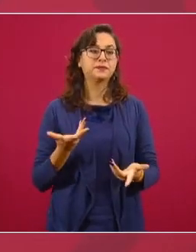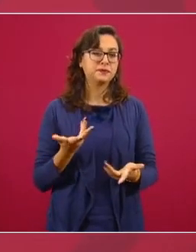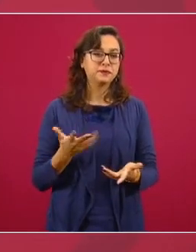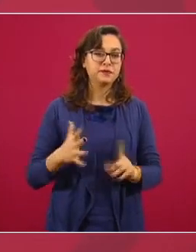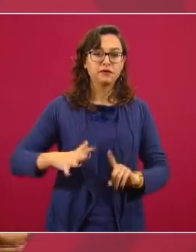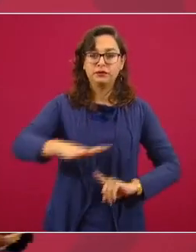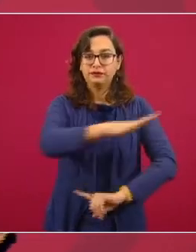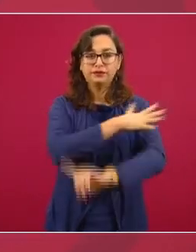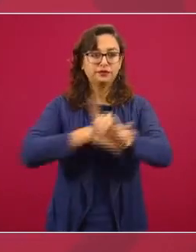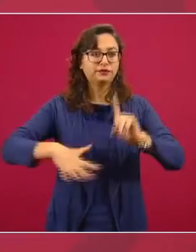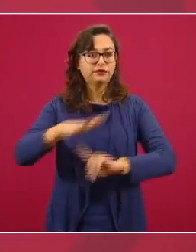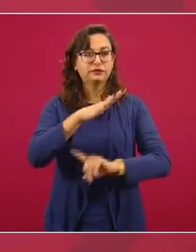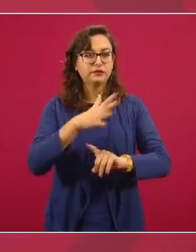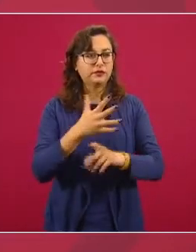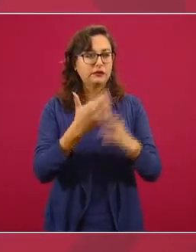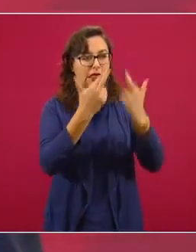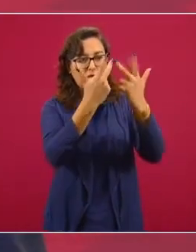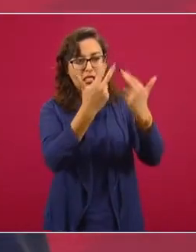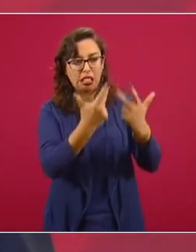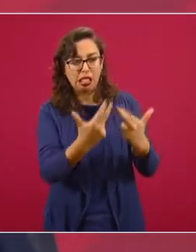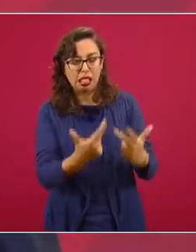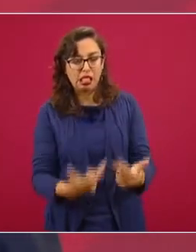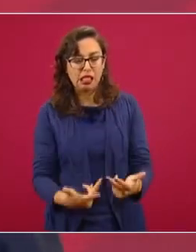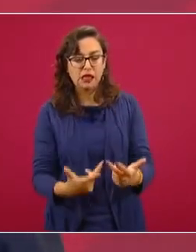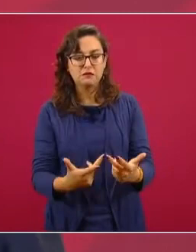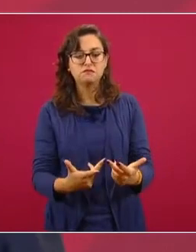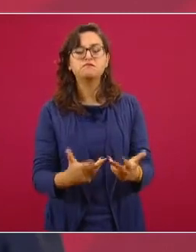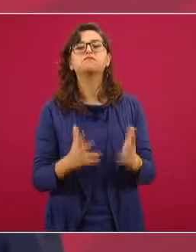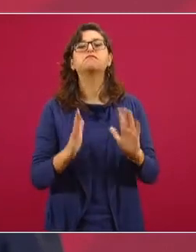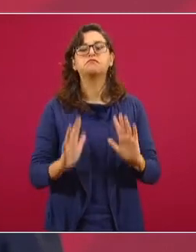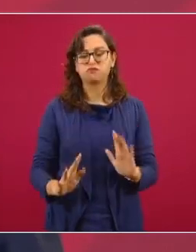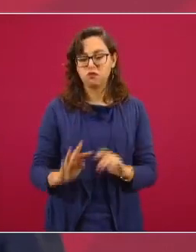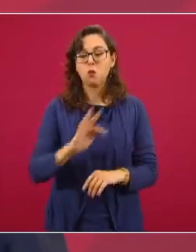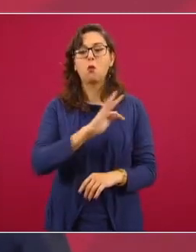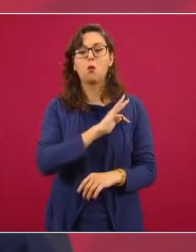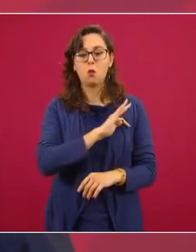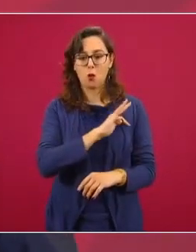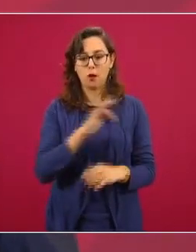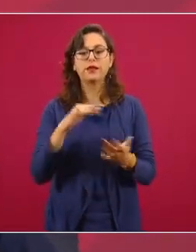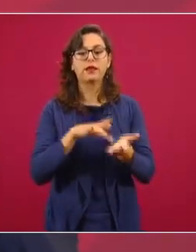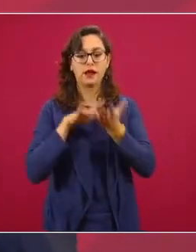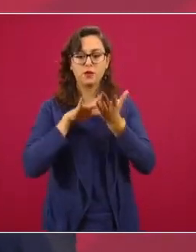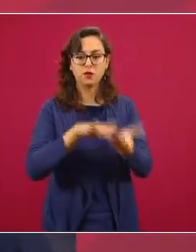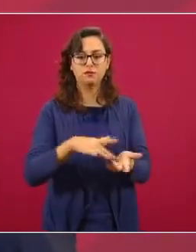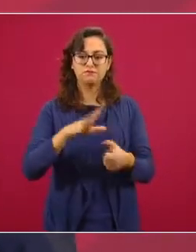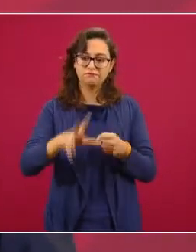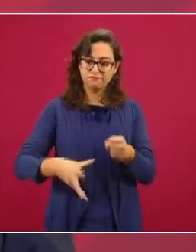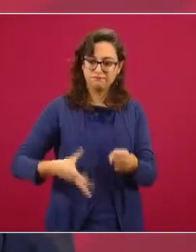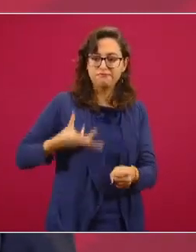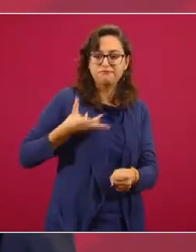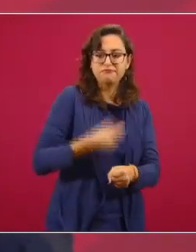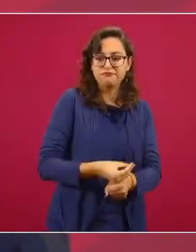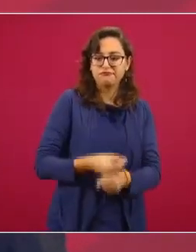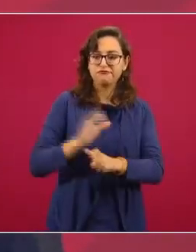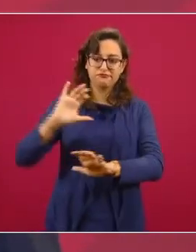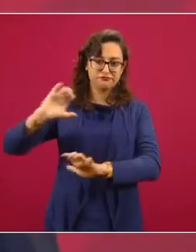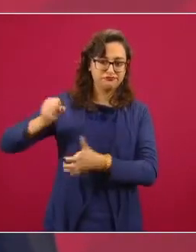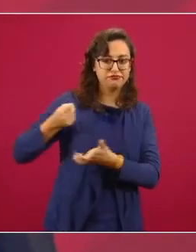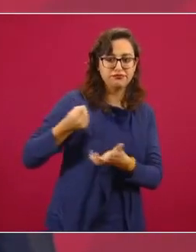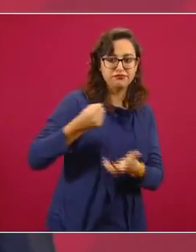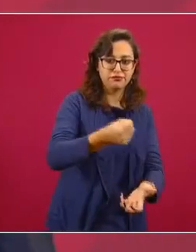por mucho abandono, se apoyan municipios, como es el